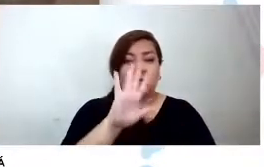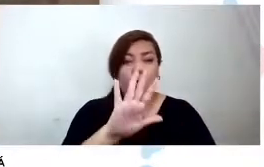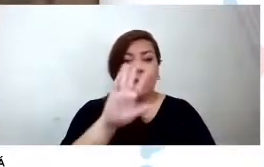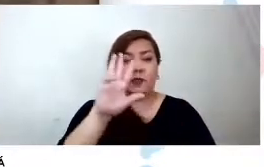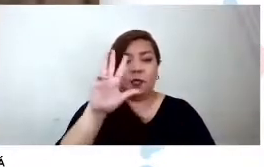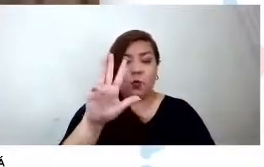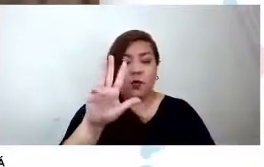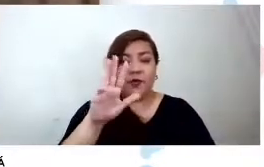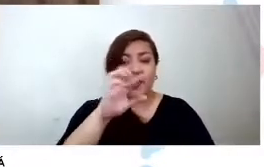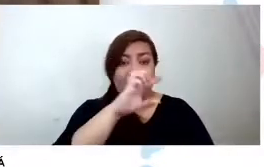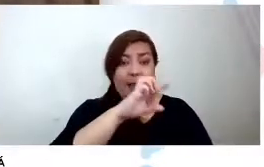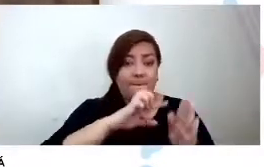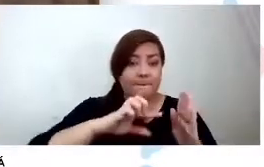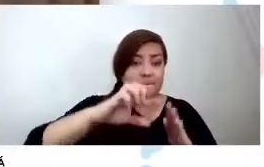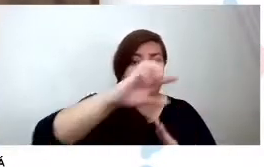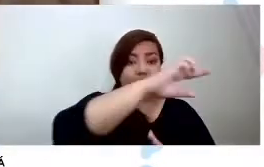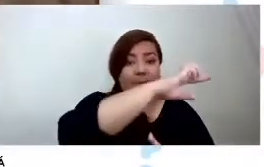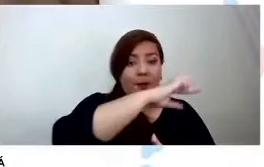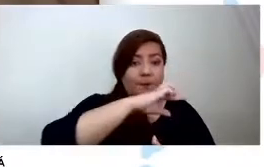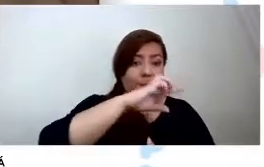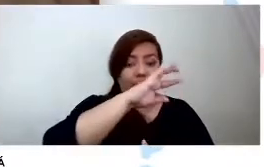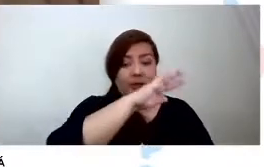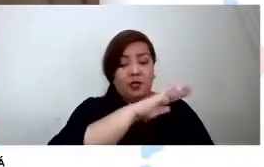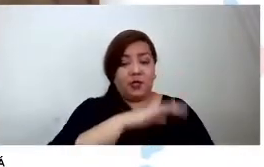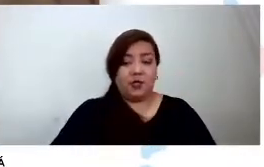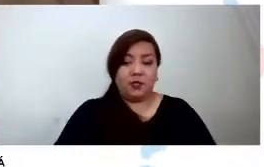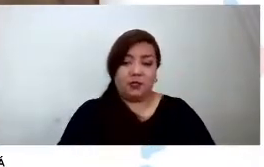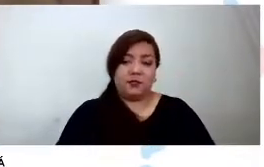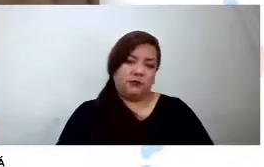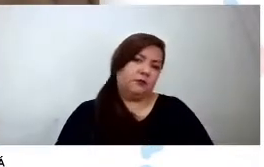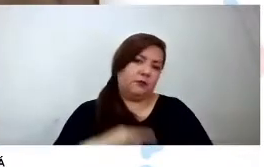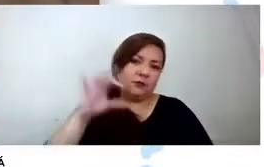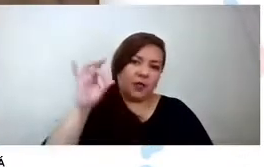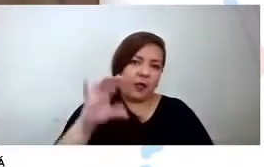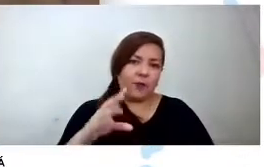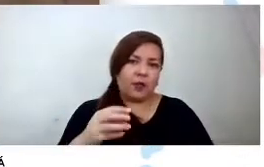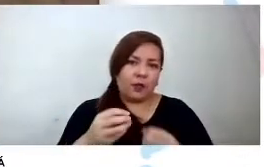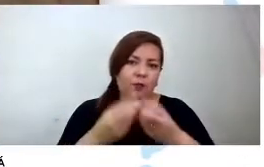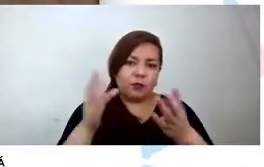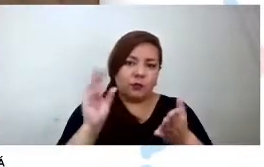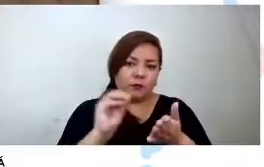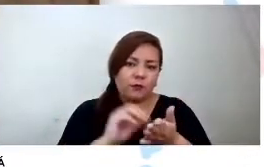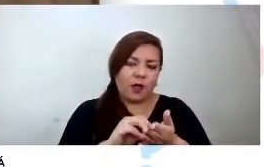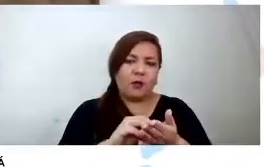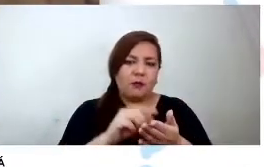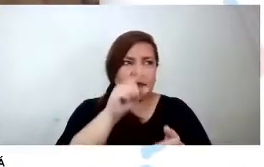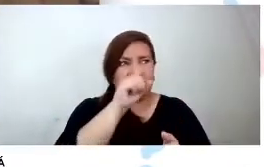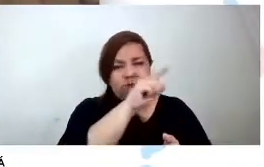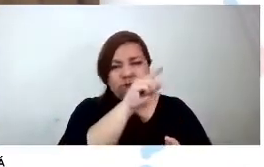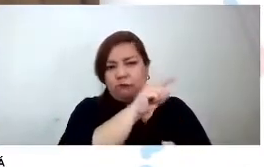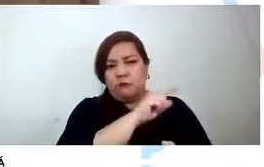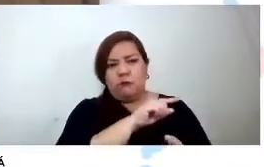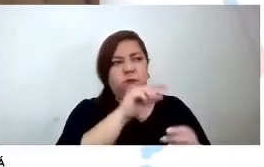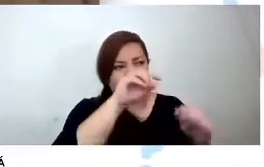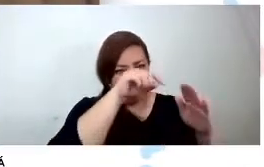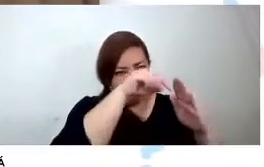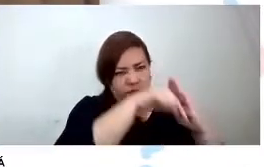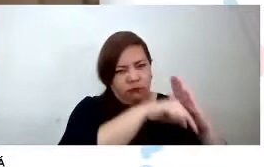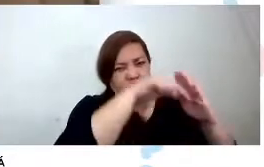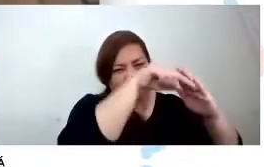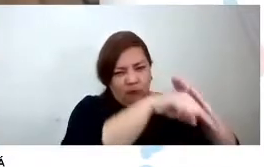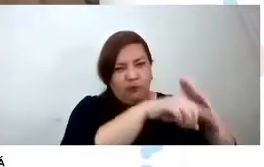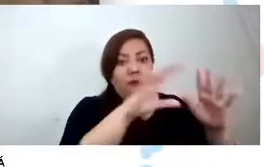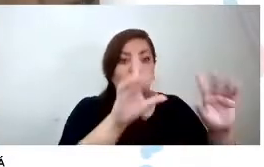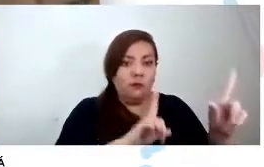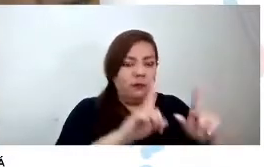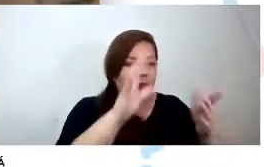del Tamarugal. Sabemos que hay muchos ejemplares más todavía enterrados en la Pampa. Cada cierto tiempo se